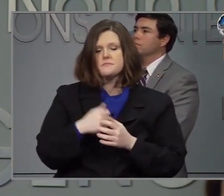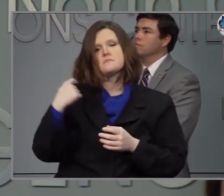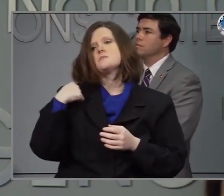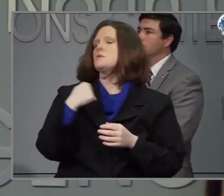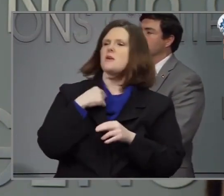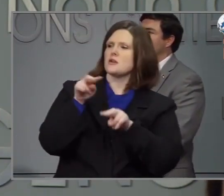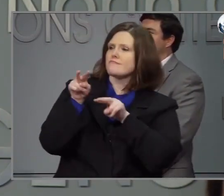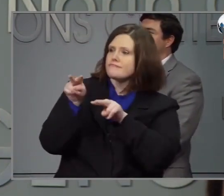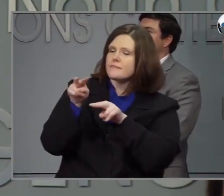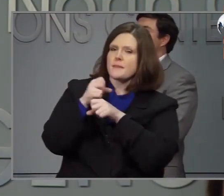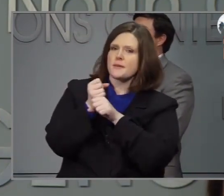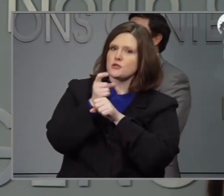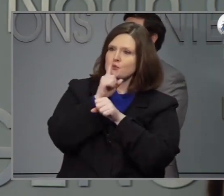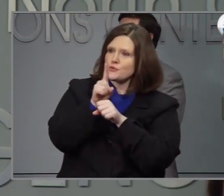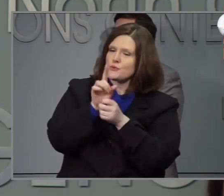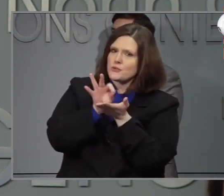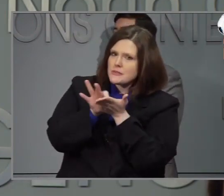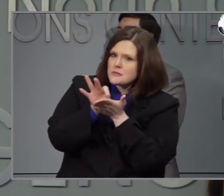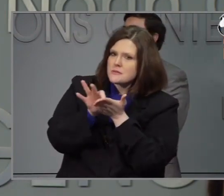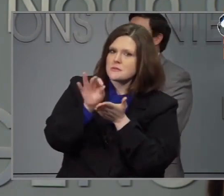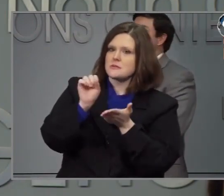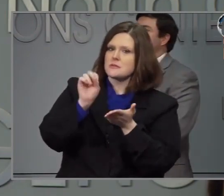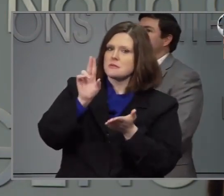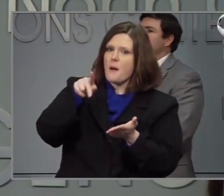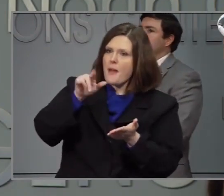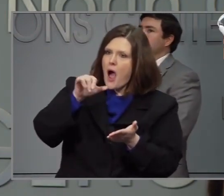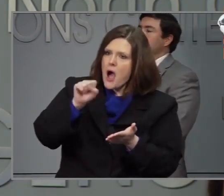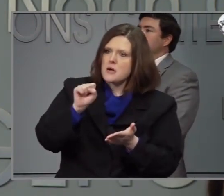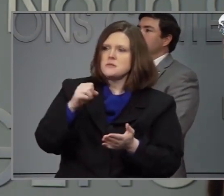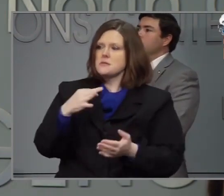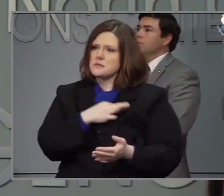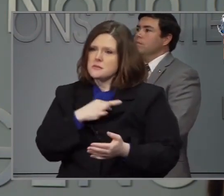estamos rastreando nuestro nivel